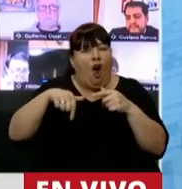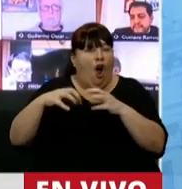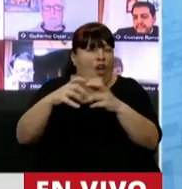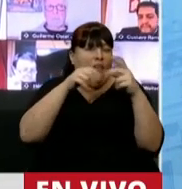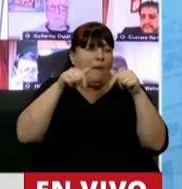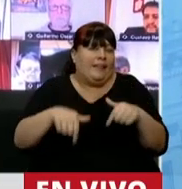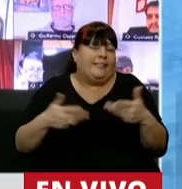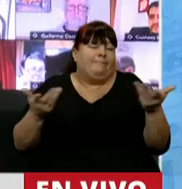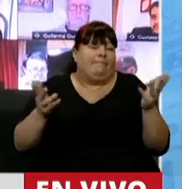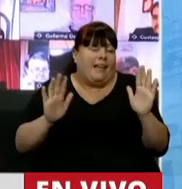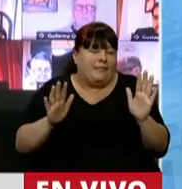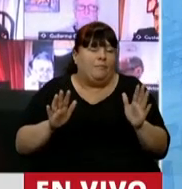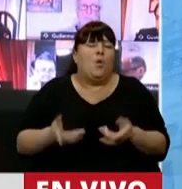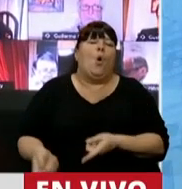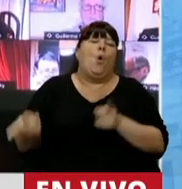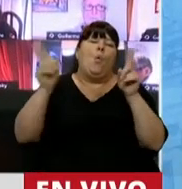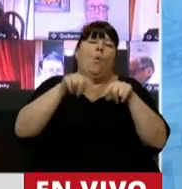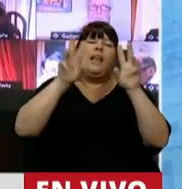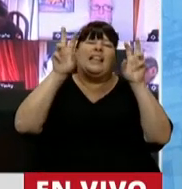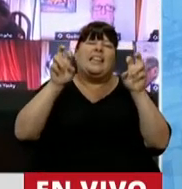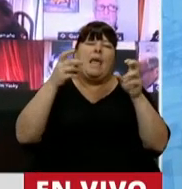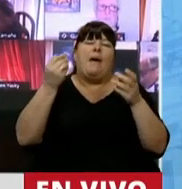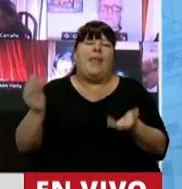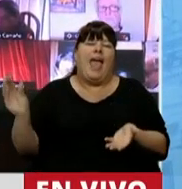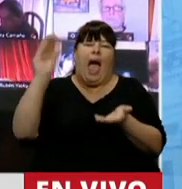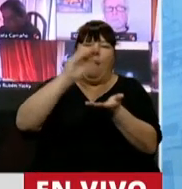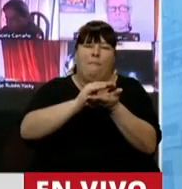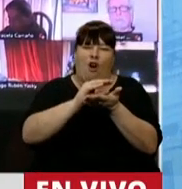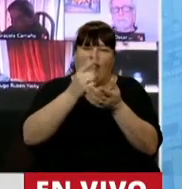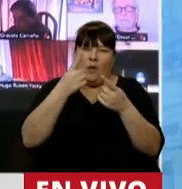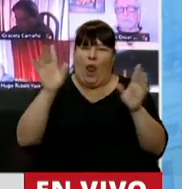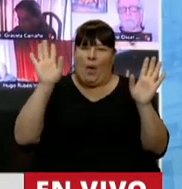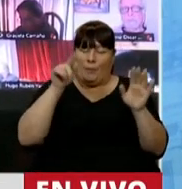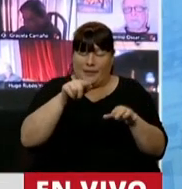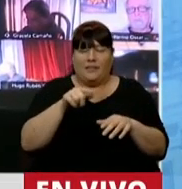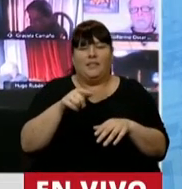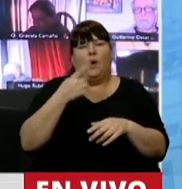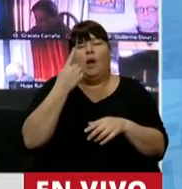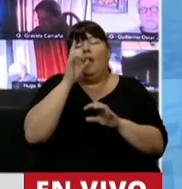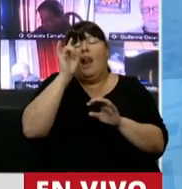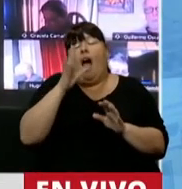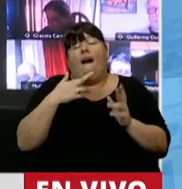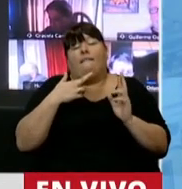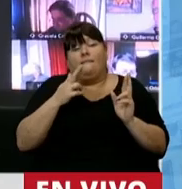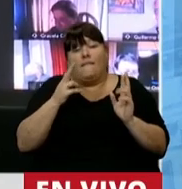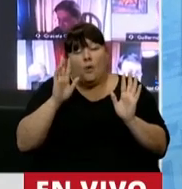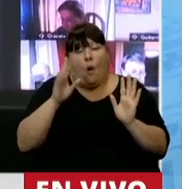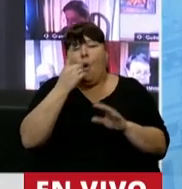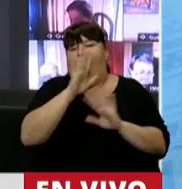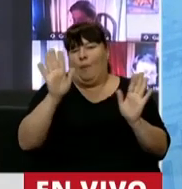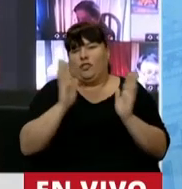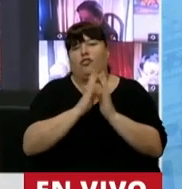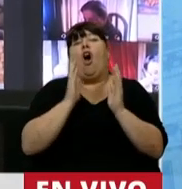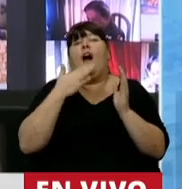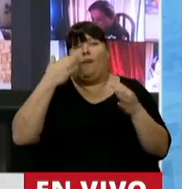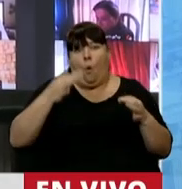debatiendo esto. Volviendo a la ley de aporte extraordinario, la verdad que lo único que espero es que sea por única